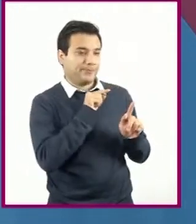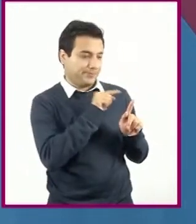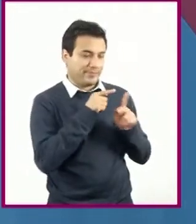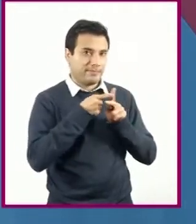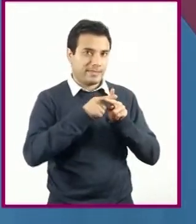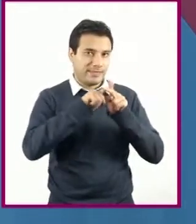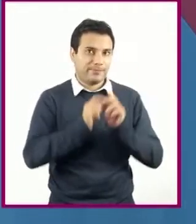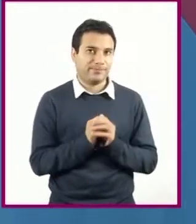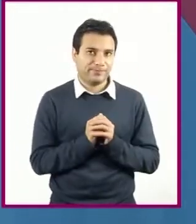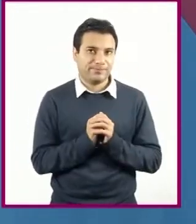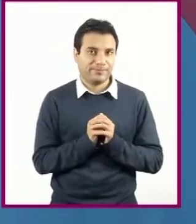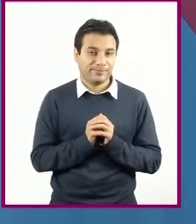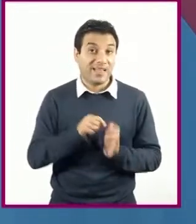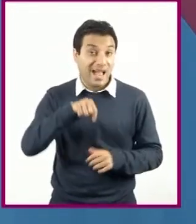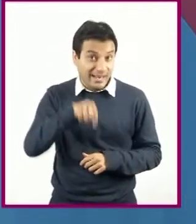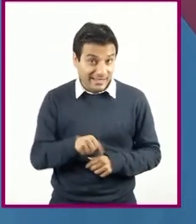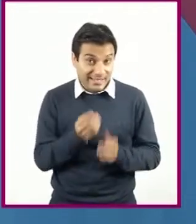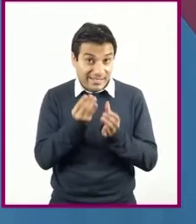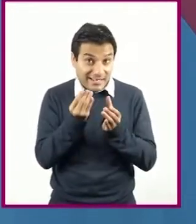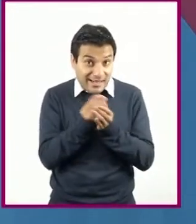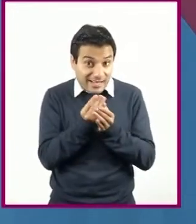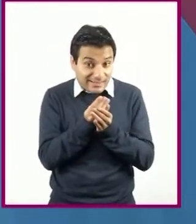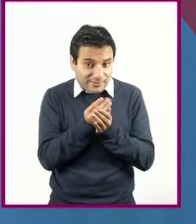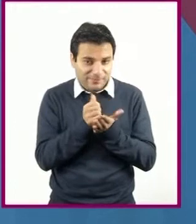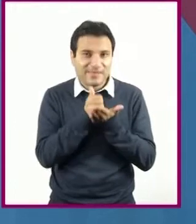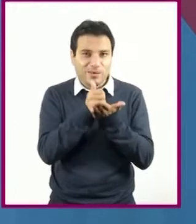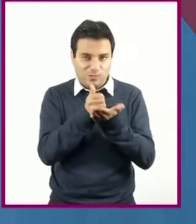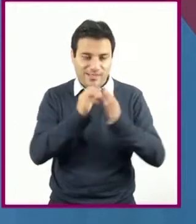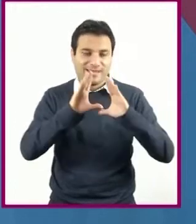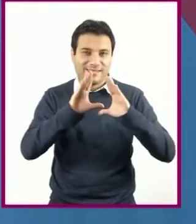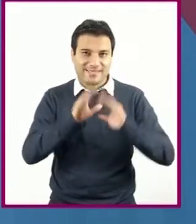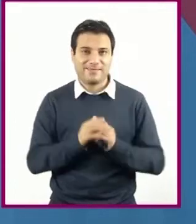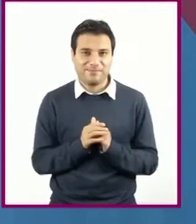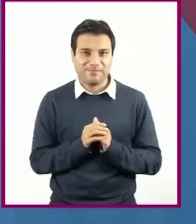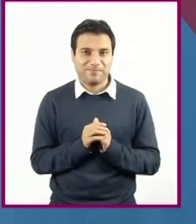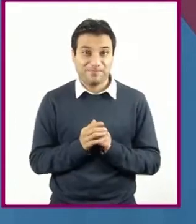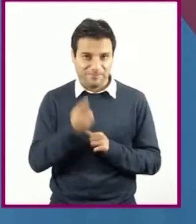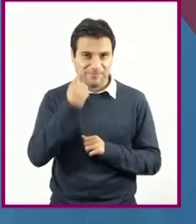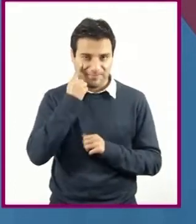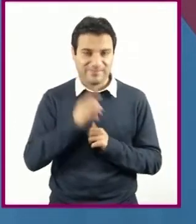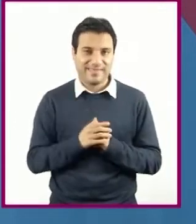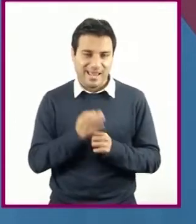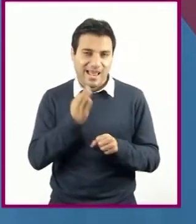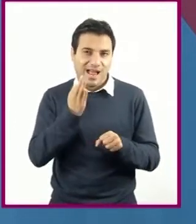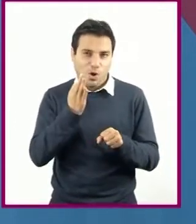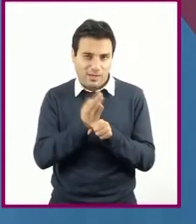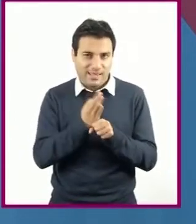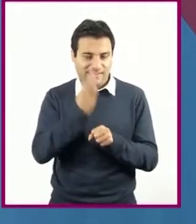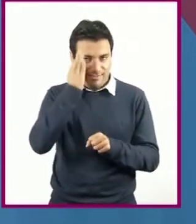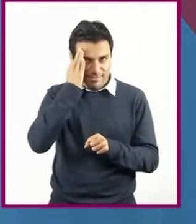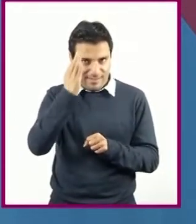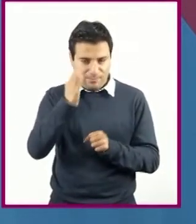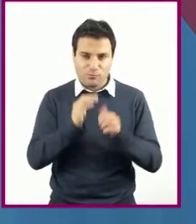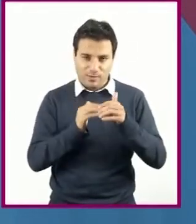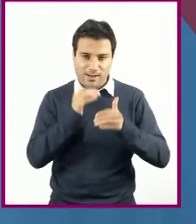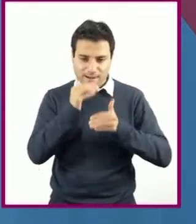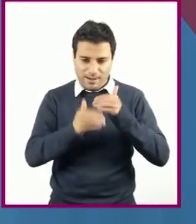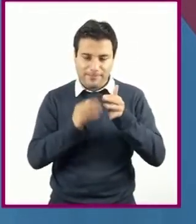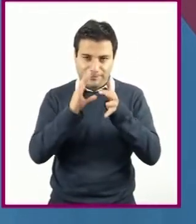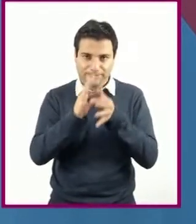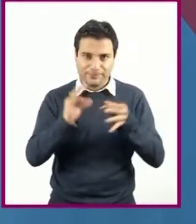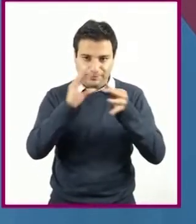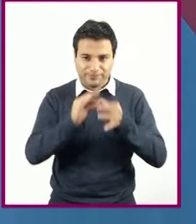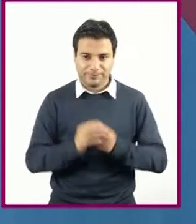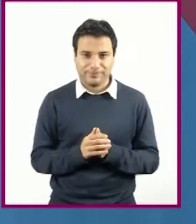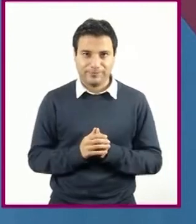les permita resolver algunas de esas dudas. Acompáñenme por un viaje a través del tiempo. Comencemos.